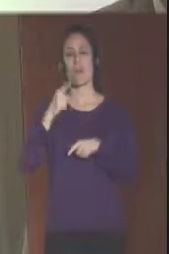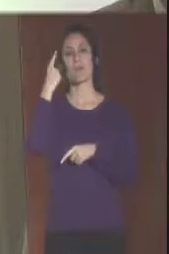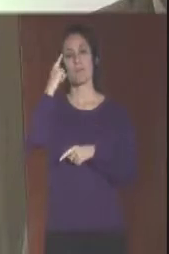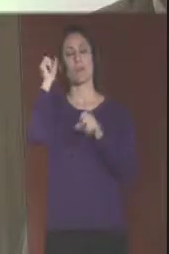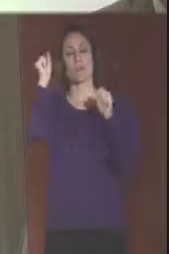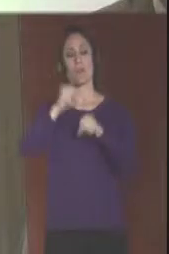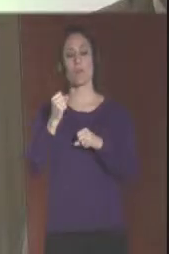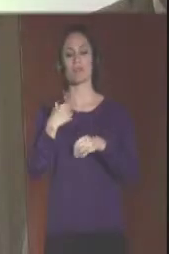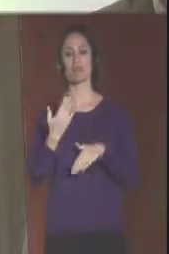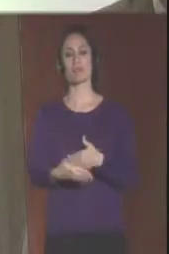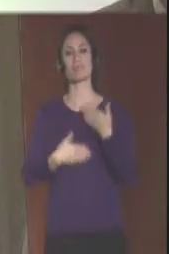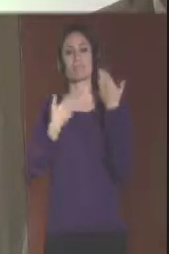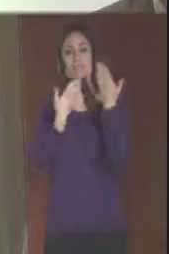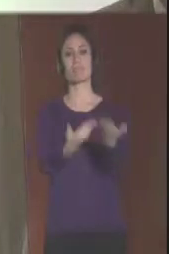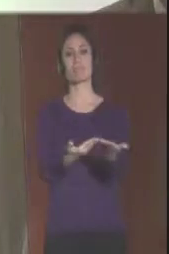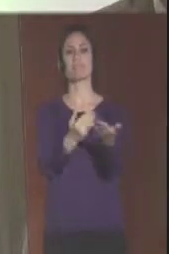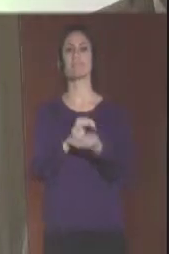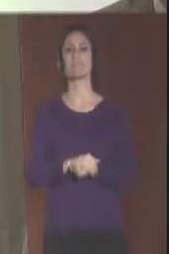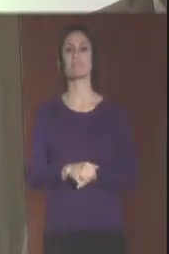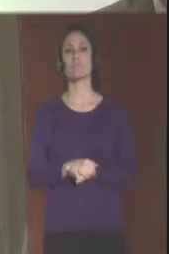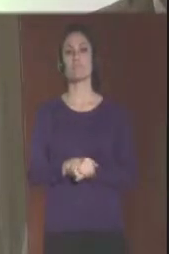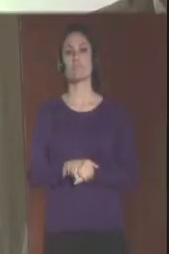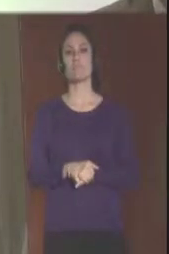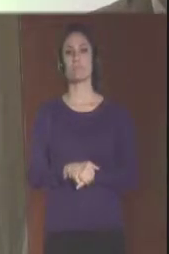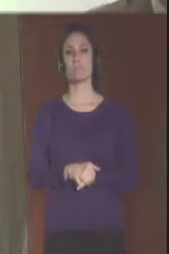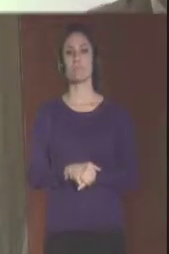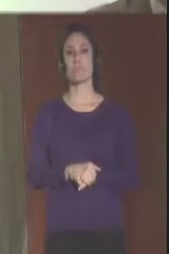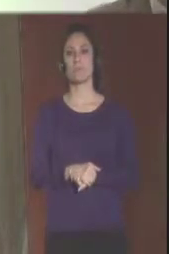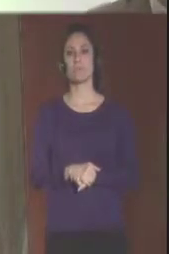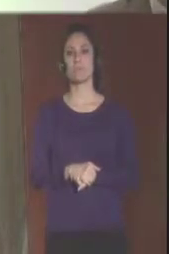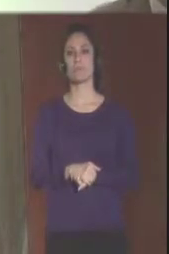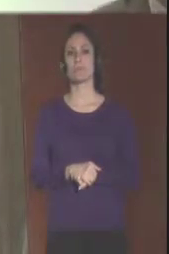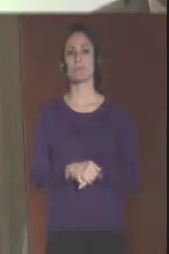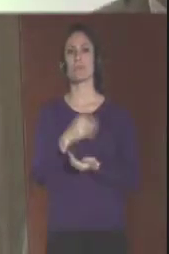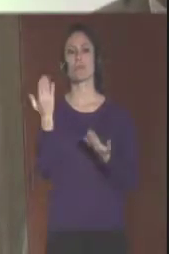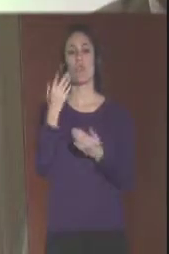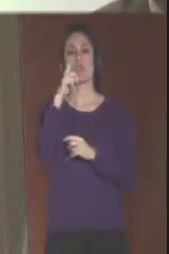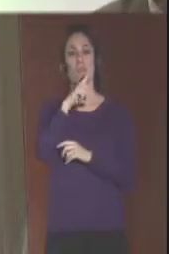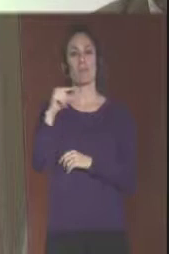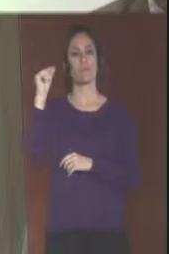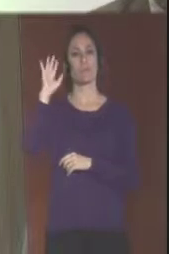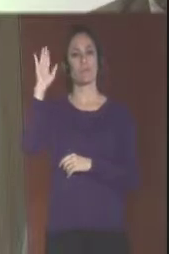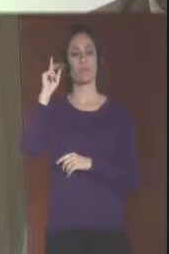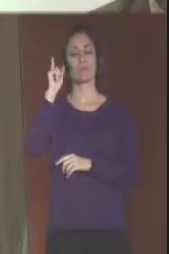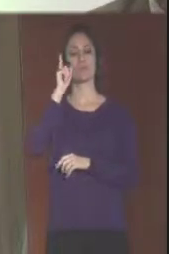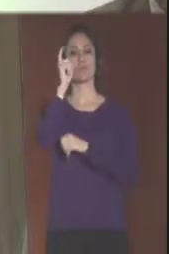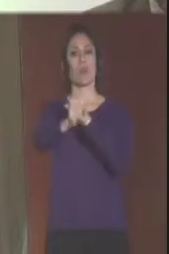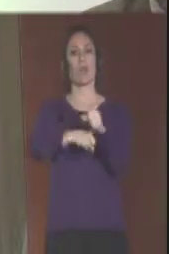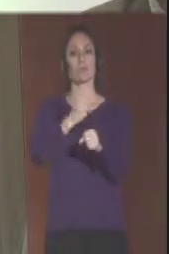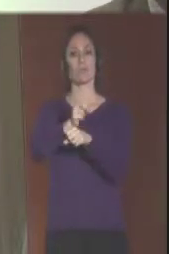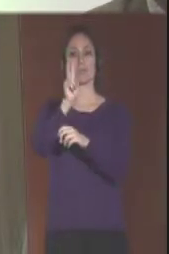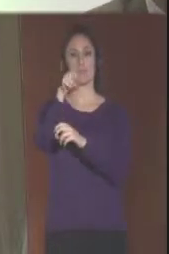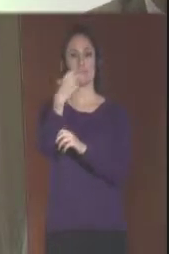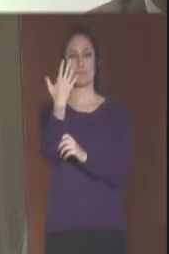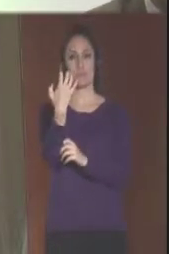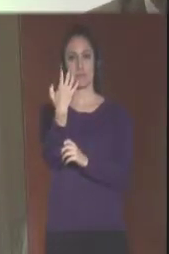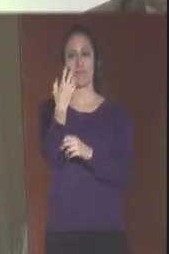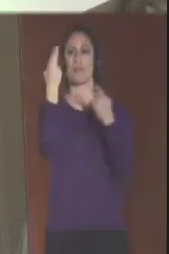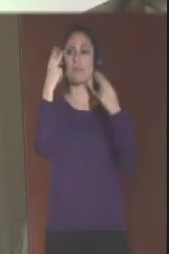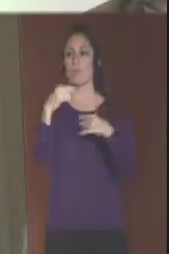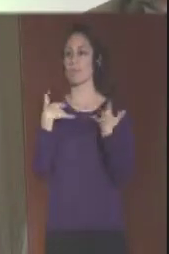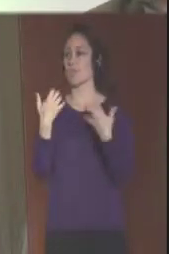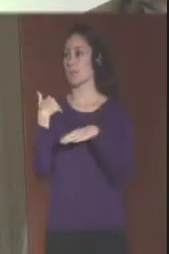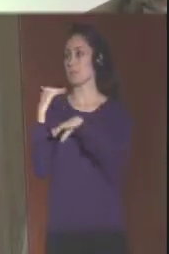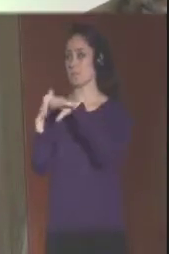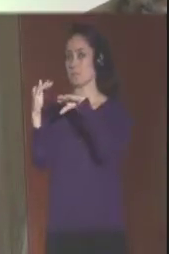ser presentado ante la cumbre de Japón el próximo año. Y queremos también invitarlos